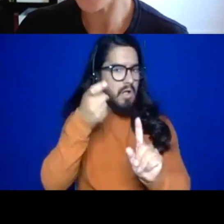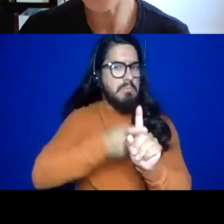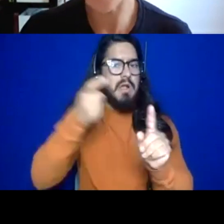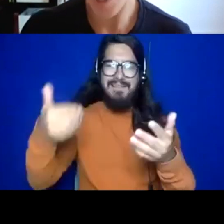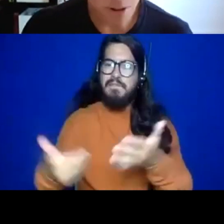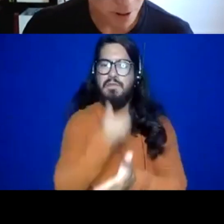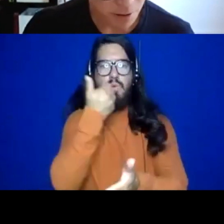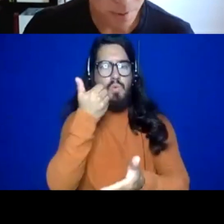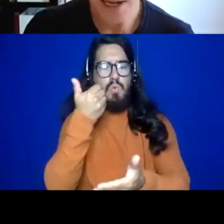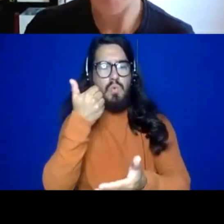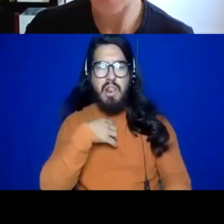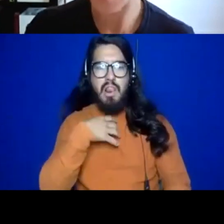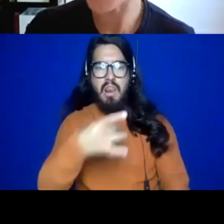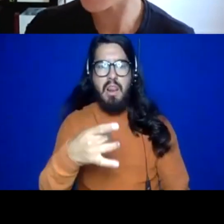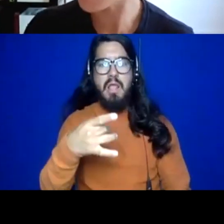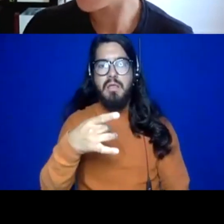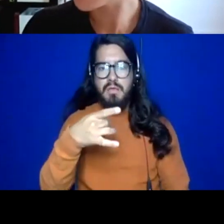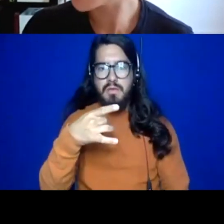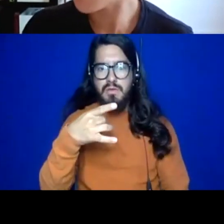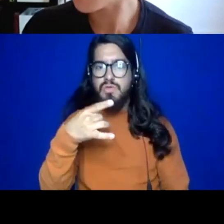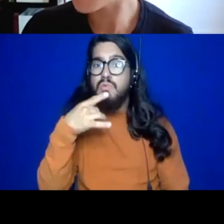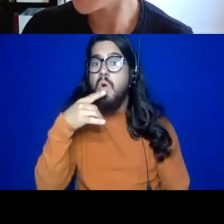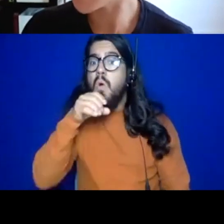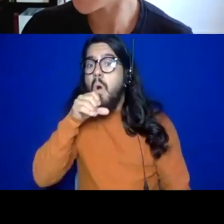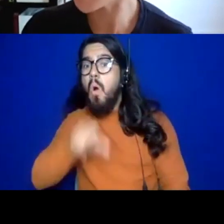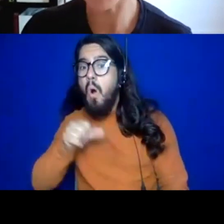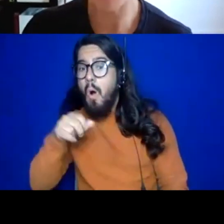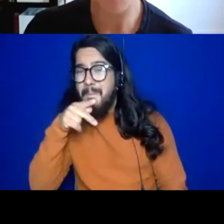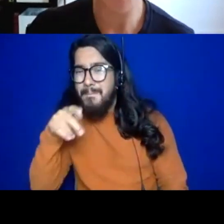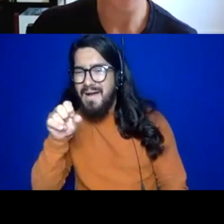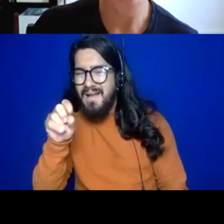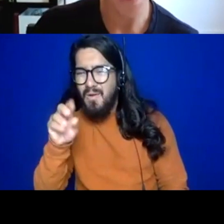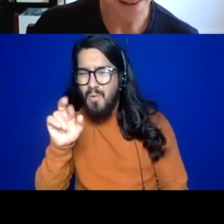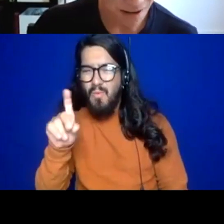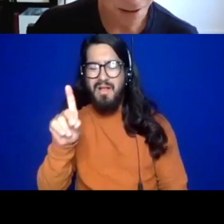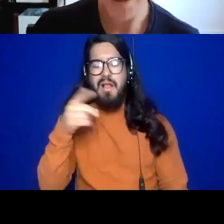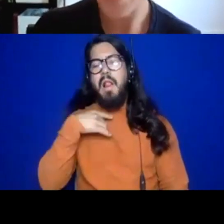es que hago clic a editar. A mí me gusta copiar mi contraseña